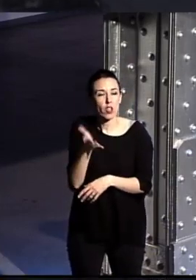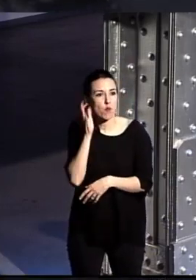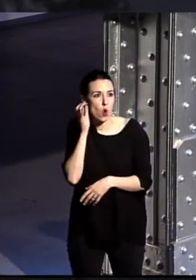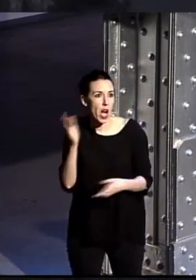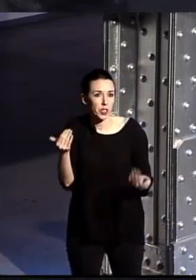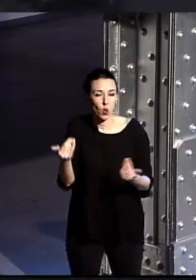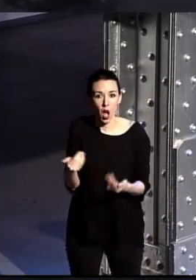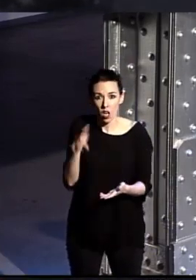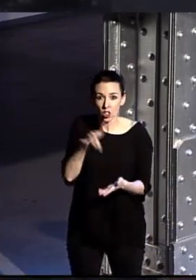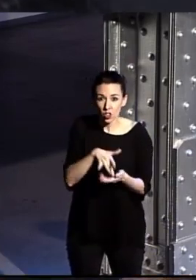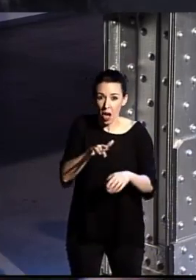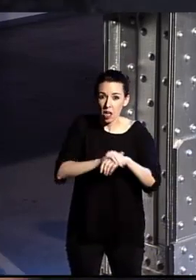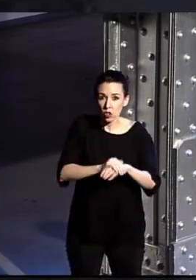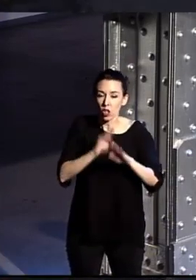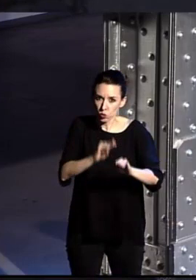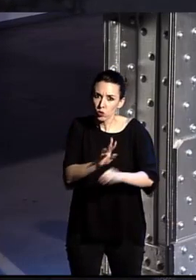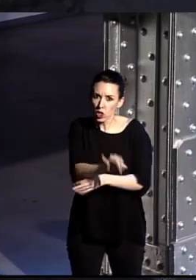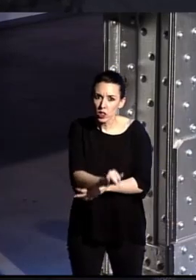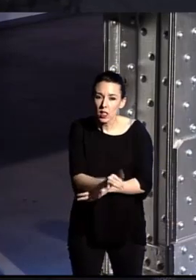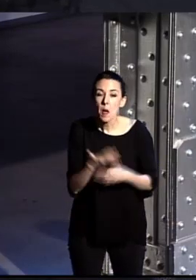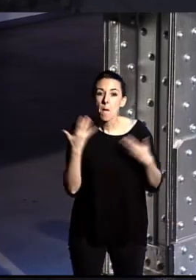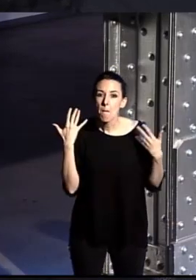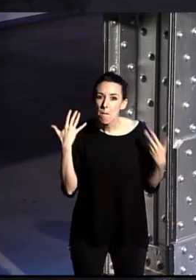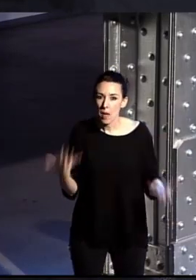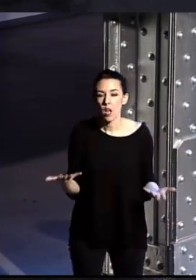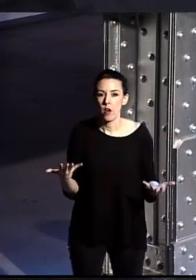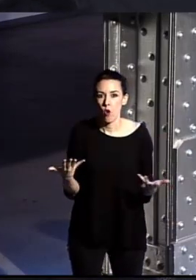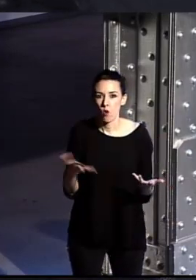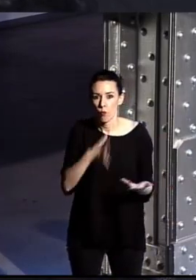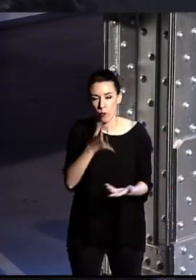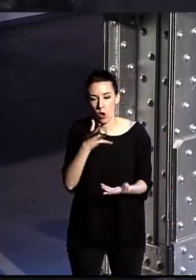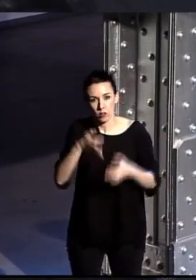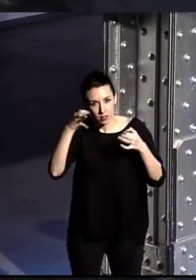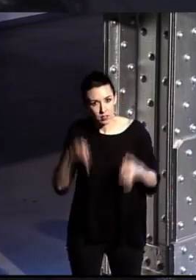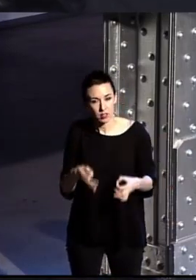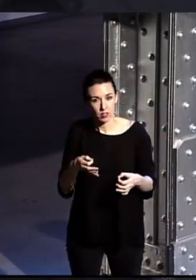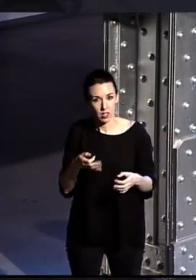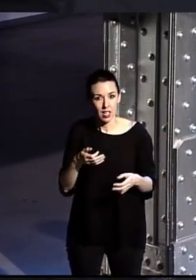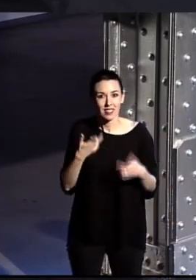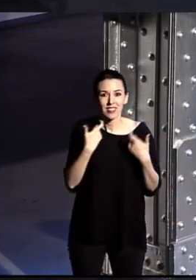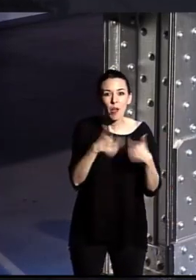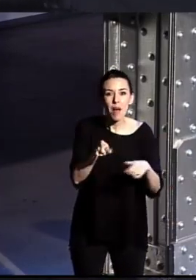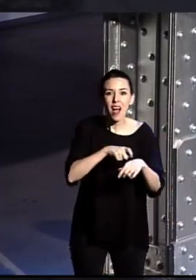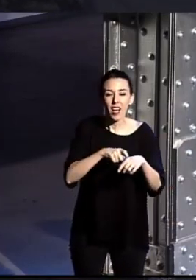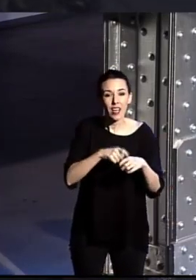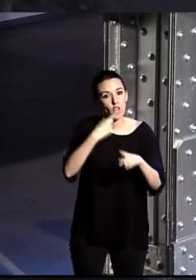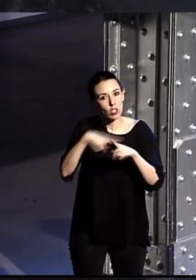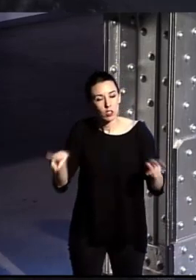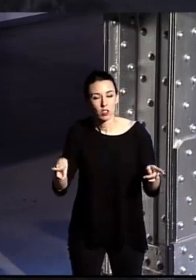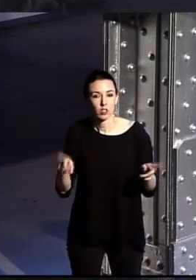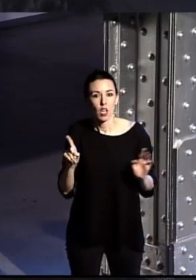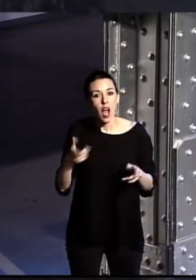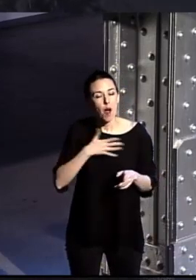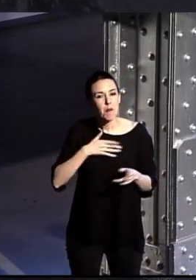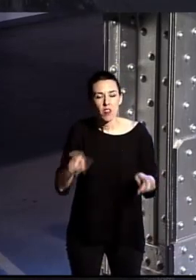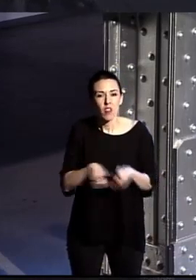mujeres cuando sus colegas sí se la daban, pero por eso he insistido yo tanto en el género, es que no tiene nada que ver. Y a mí,